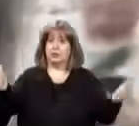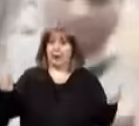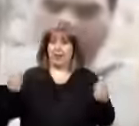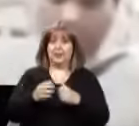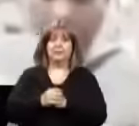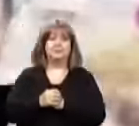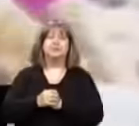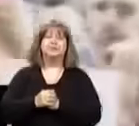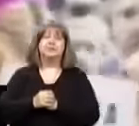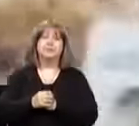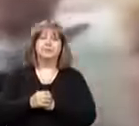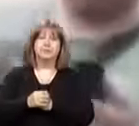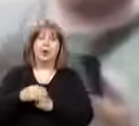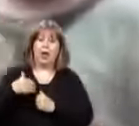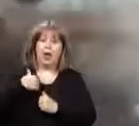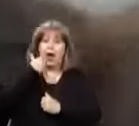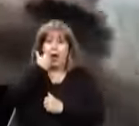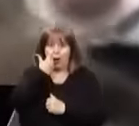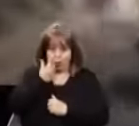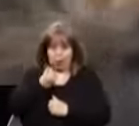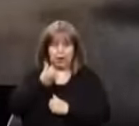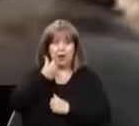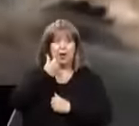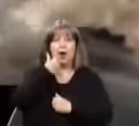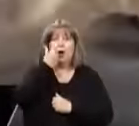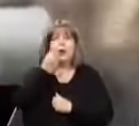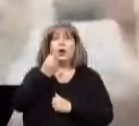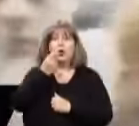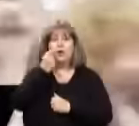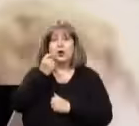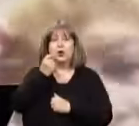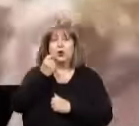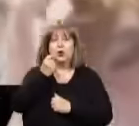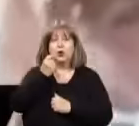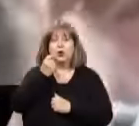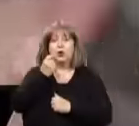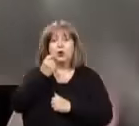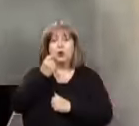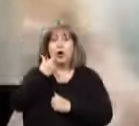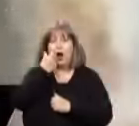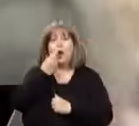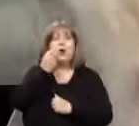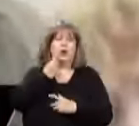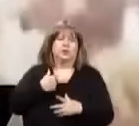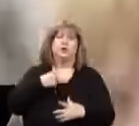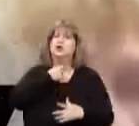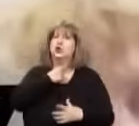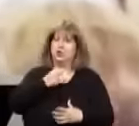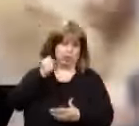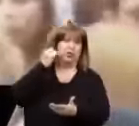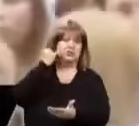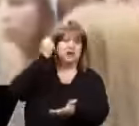Sí, no era lo que yo esperaba, que le dejara, que le dieran la sentencia hoy mismo. El